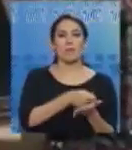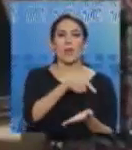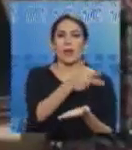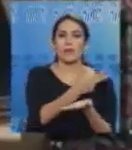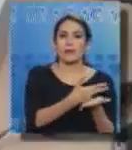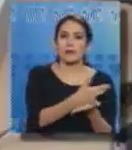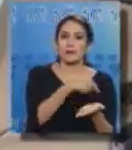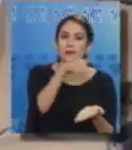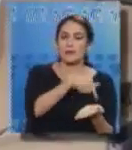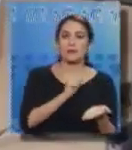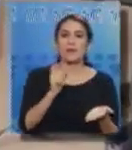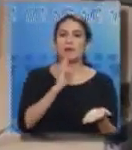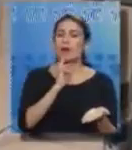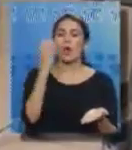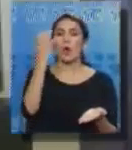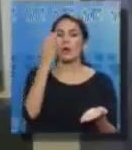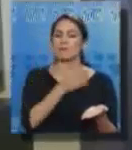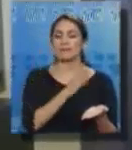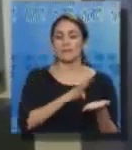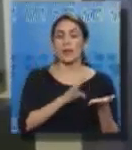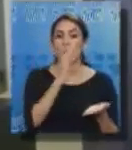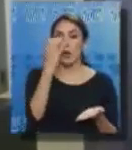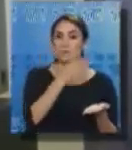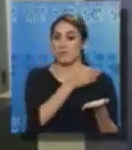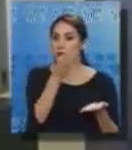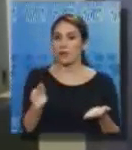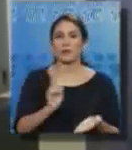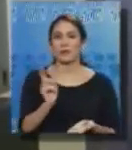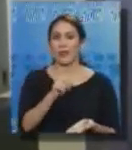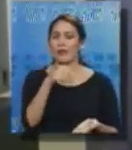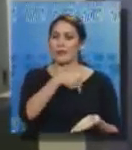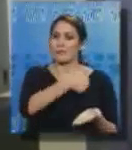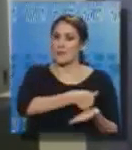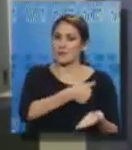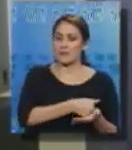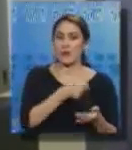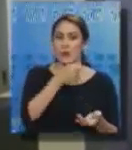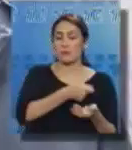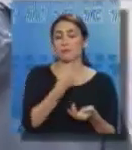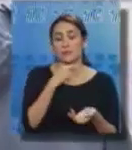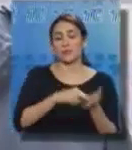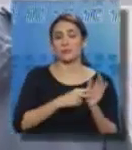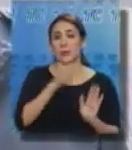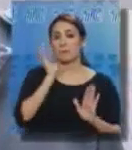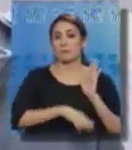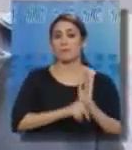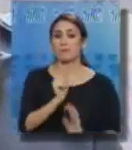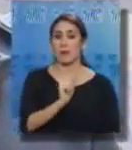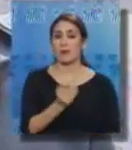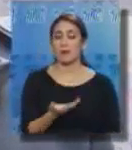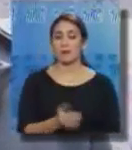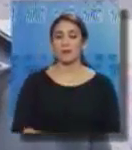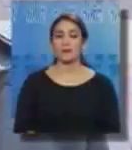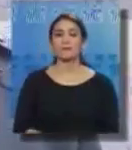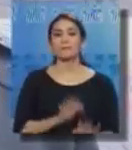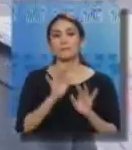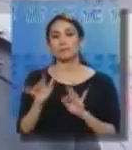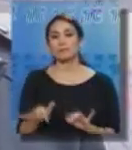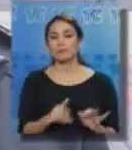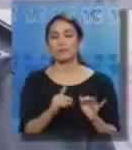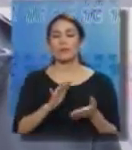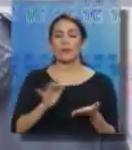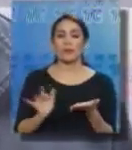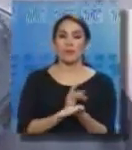oferta de productos tecnológicos y electrodomésticos pueden ser adquiridos a bajos precios. Lo que es computadores,